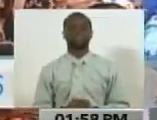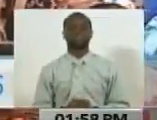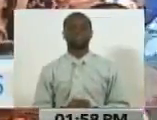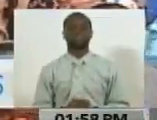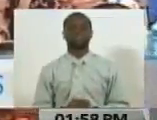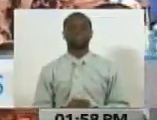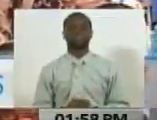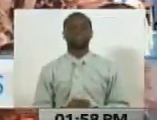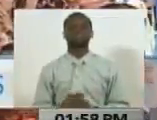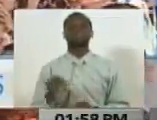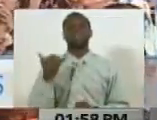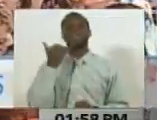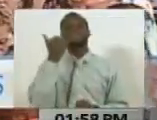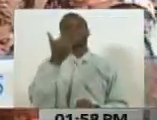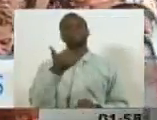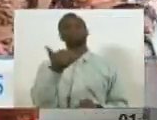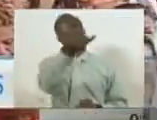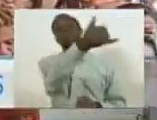Pásame un teléfono ahí.